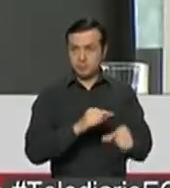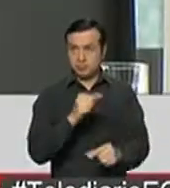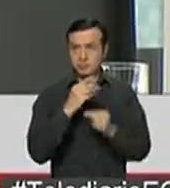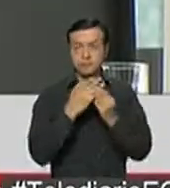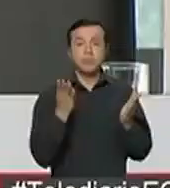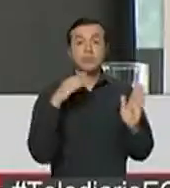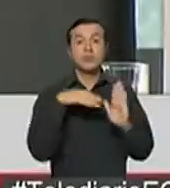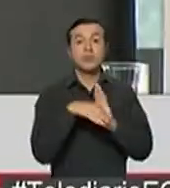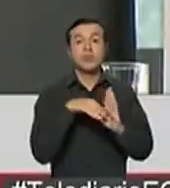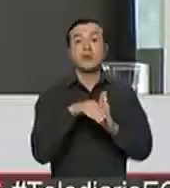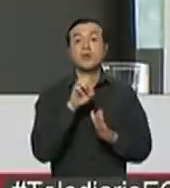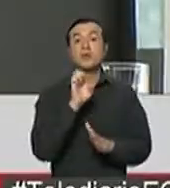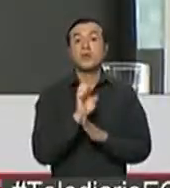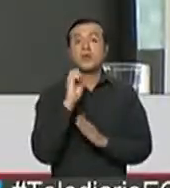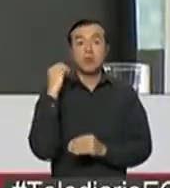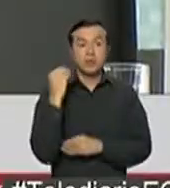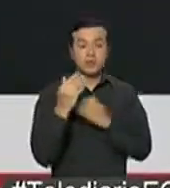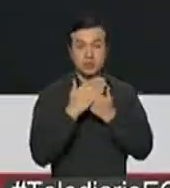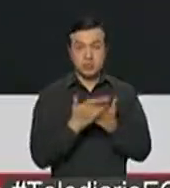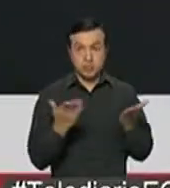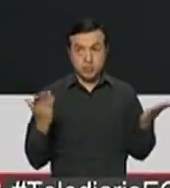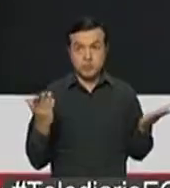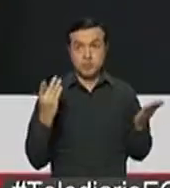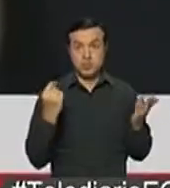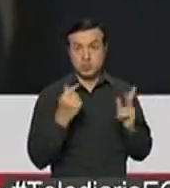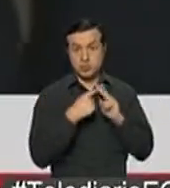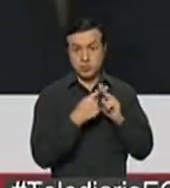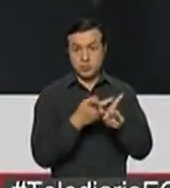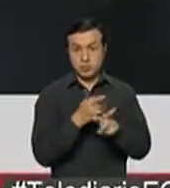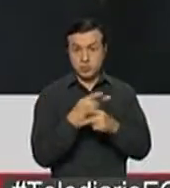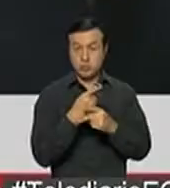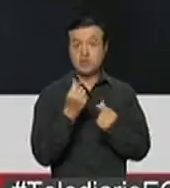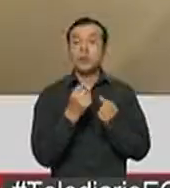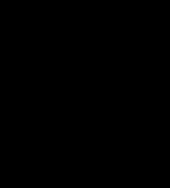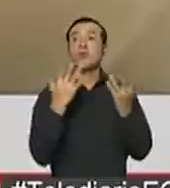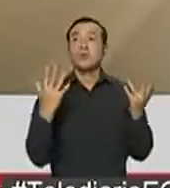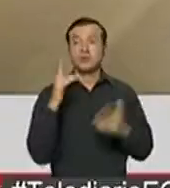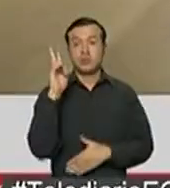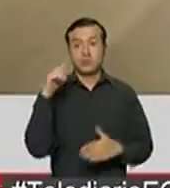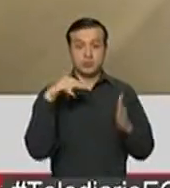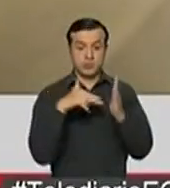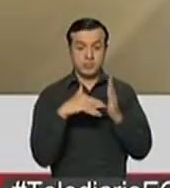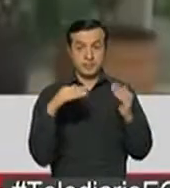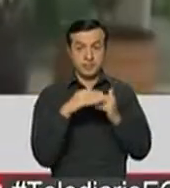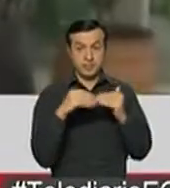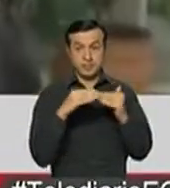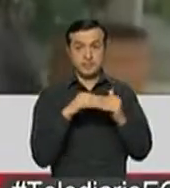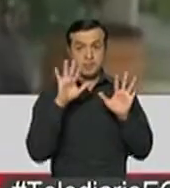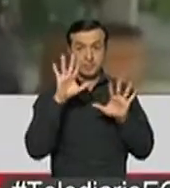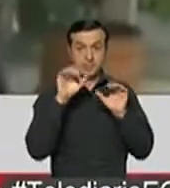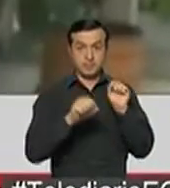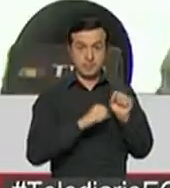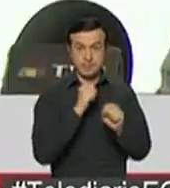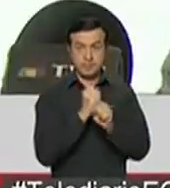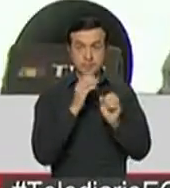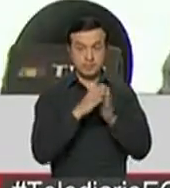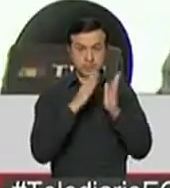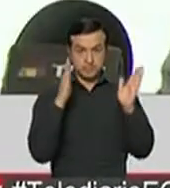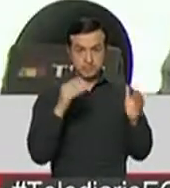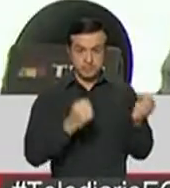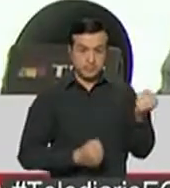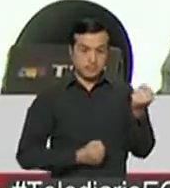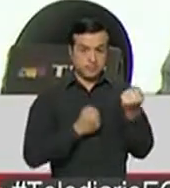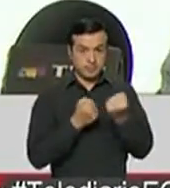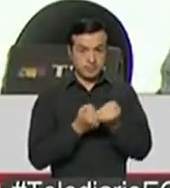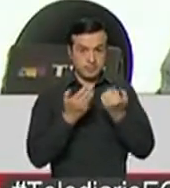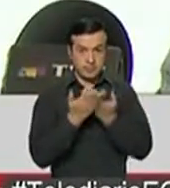Ban Ecuador pondrá a disposición créditos productivos con montos de hasta $3,000 a 10 años plazo. Apoyar a